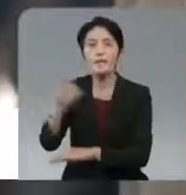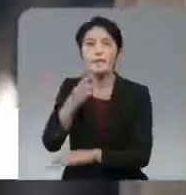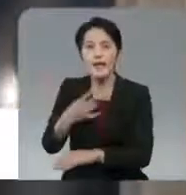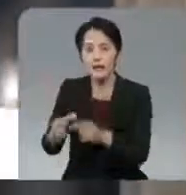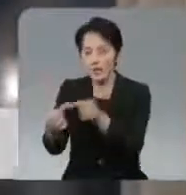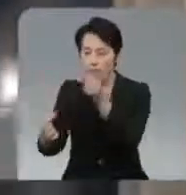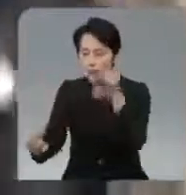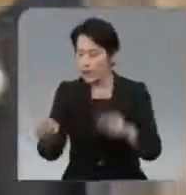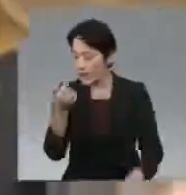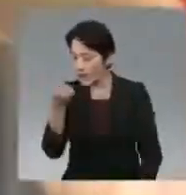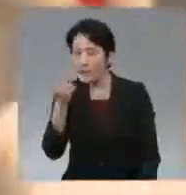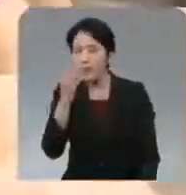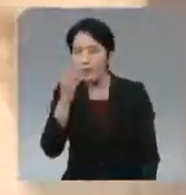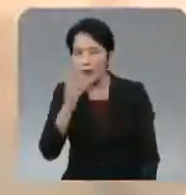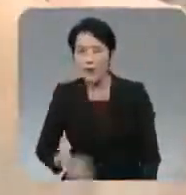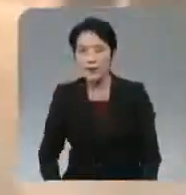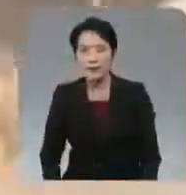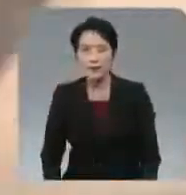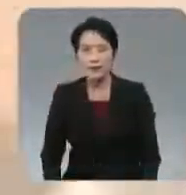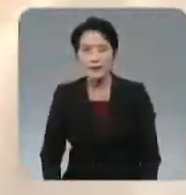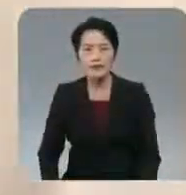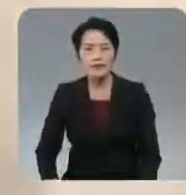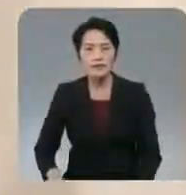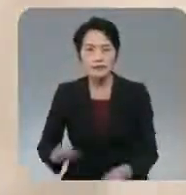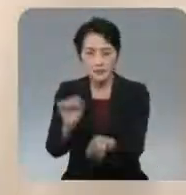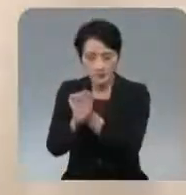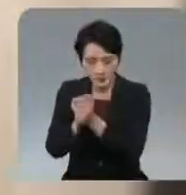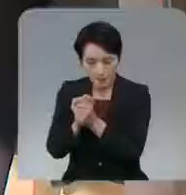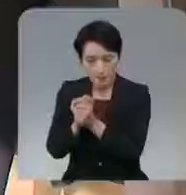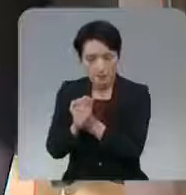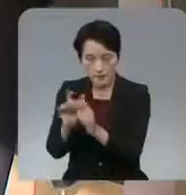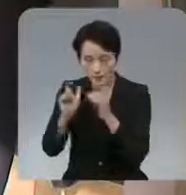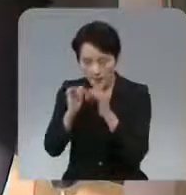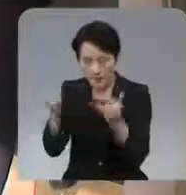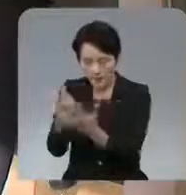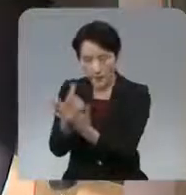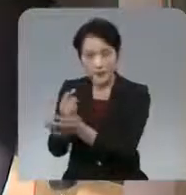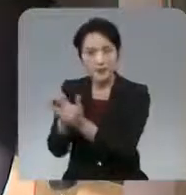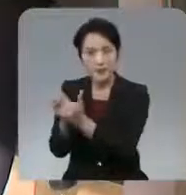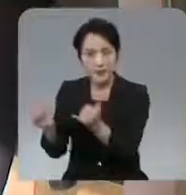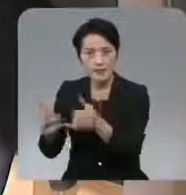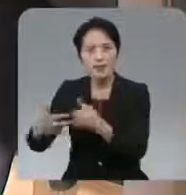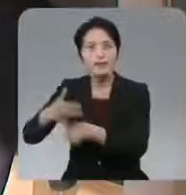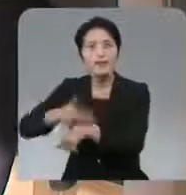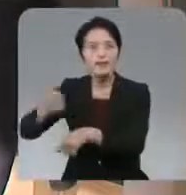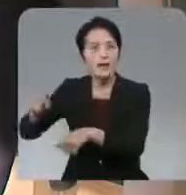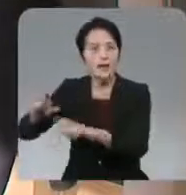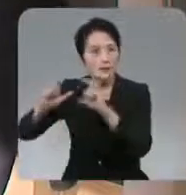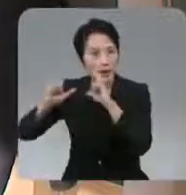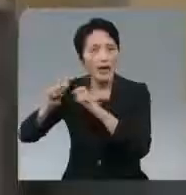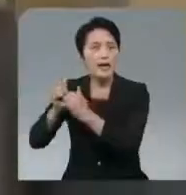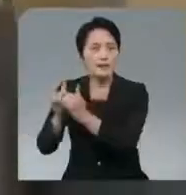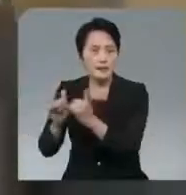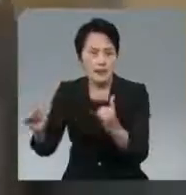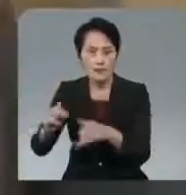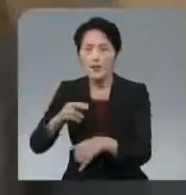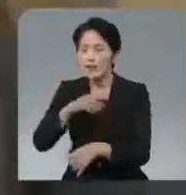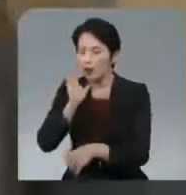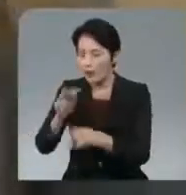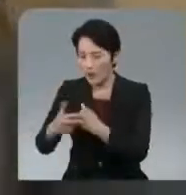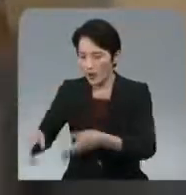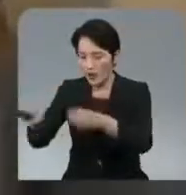un fuerte repunte en las bases de las fuerzas armadas y desde la llegada del coronavirus han reportado un total acumulado de 5 mil